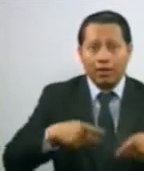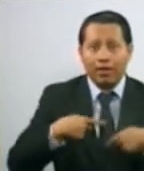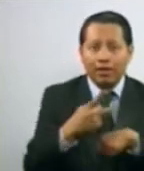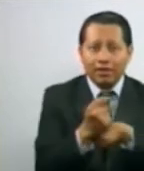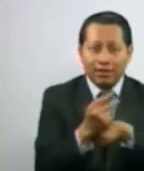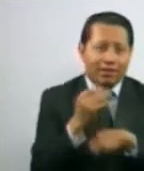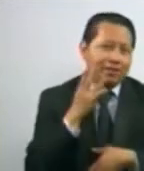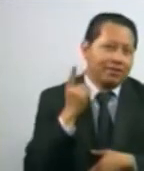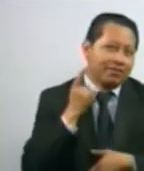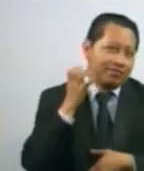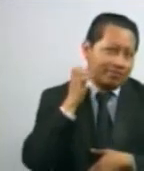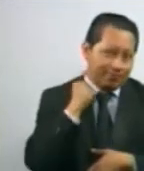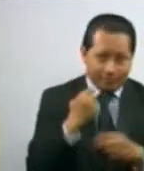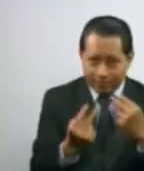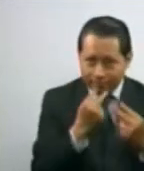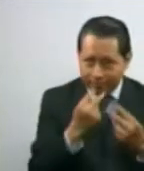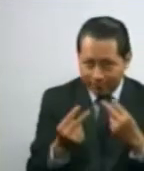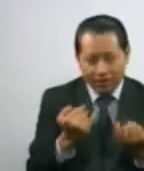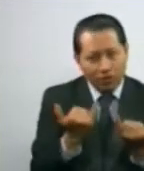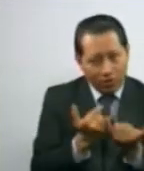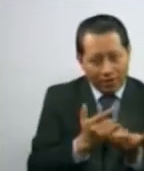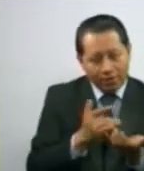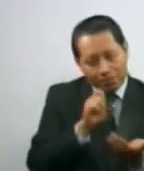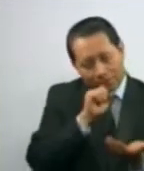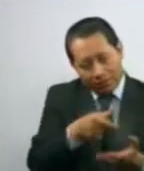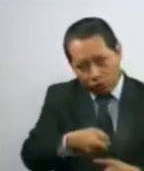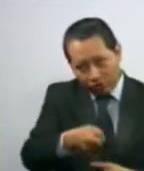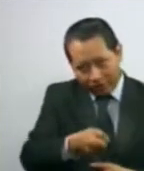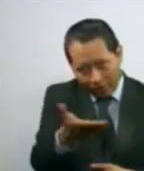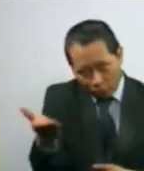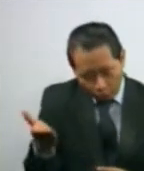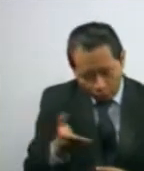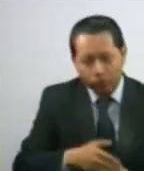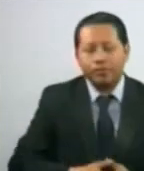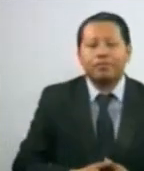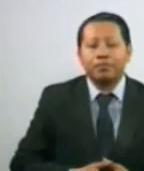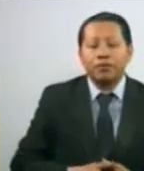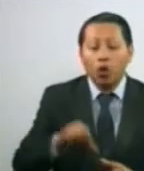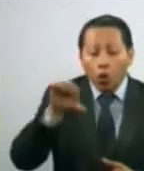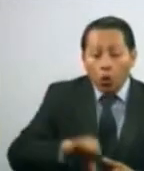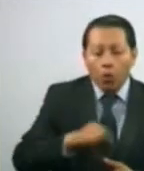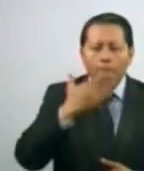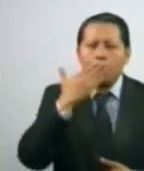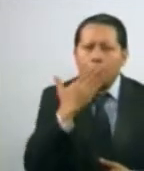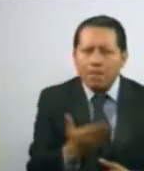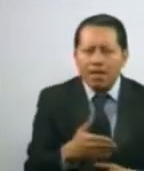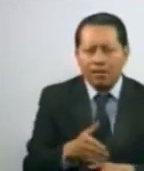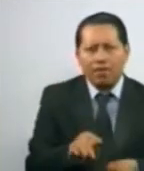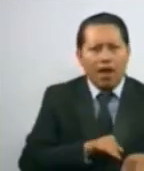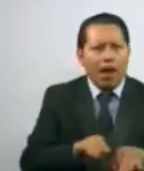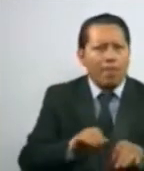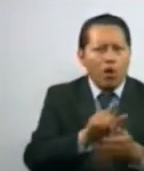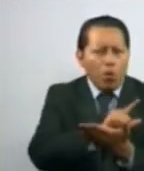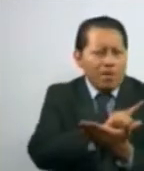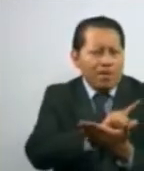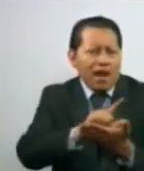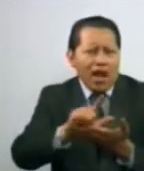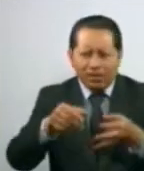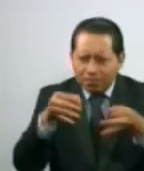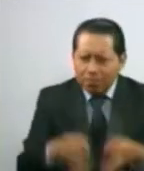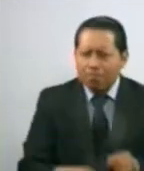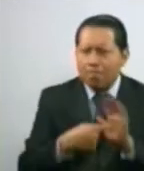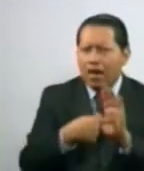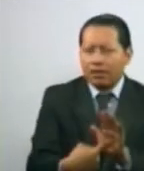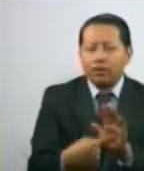Congreso. El día de hoy nos congratulo por realizar una valiosa práctica de transparencia al analizar